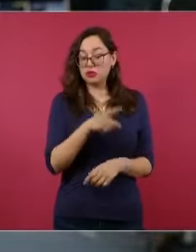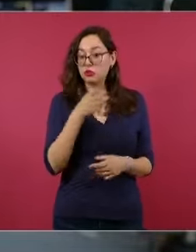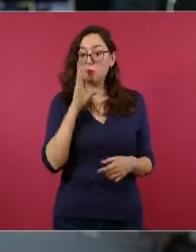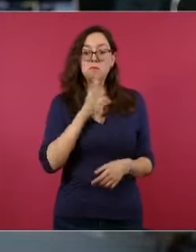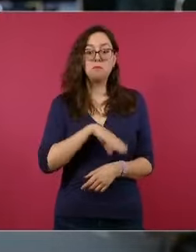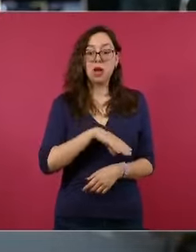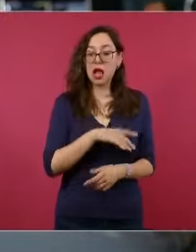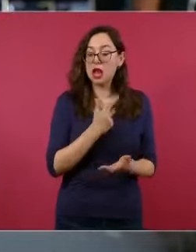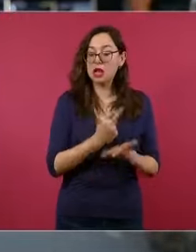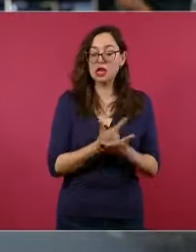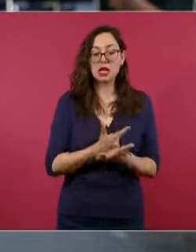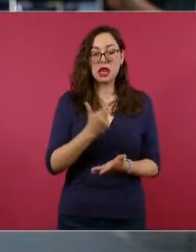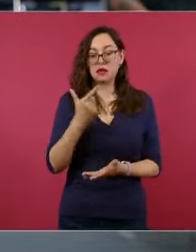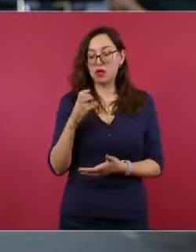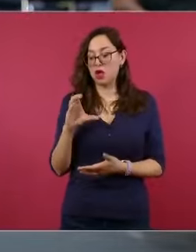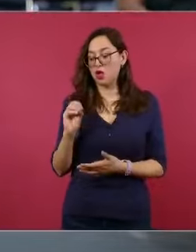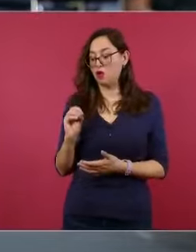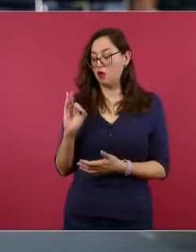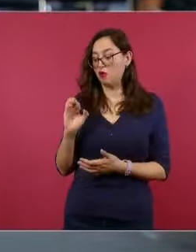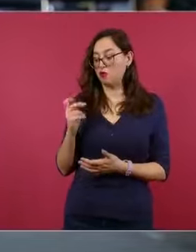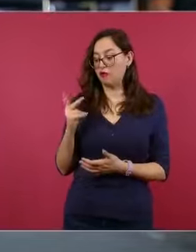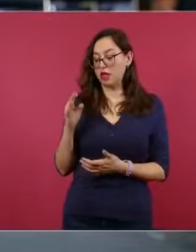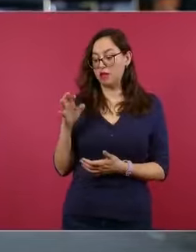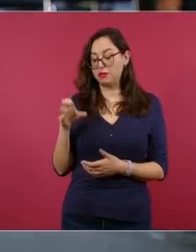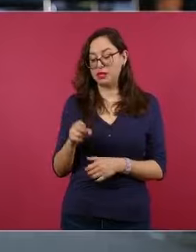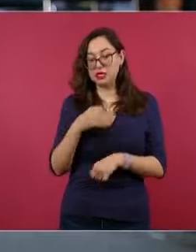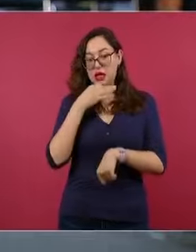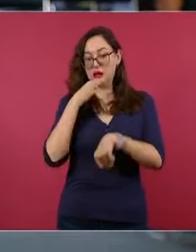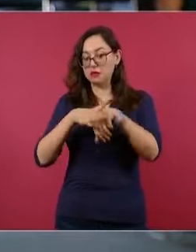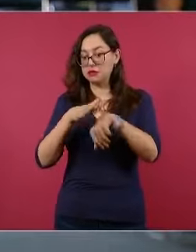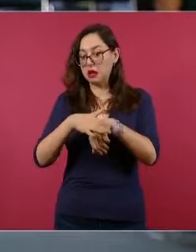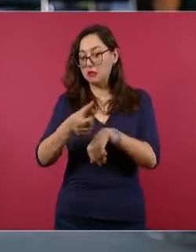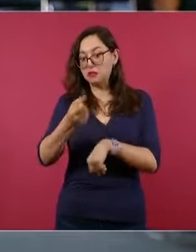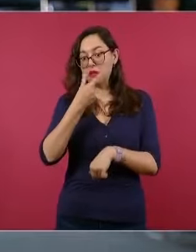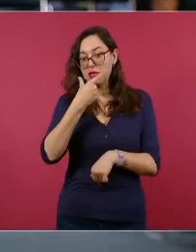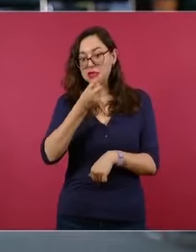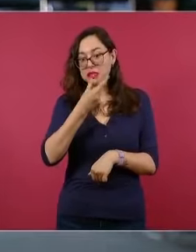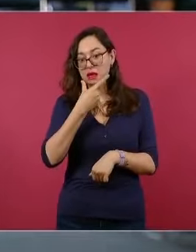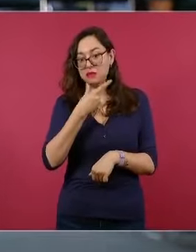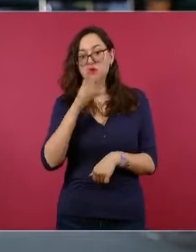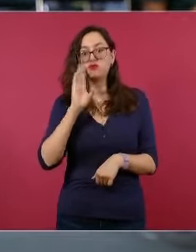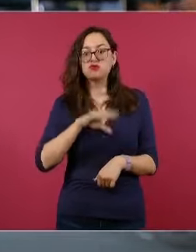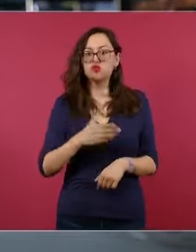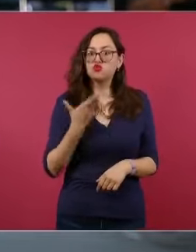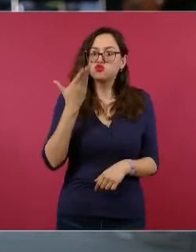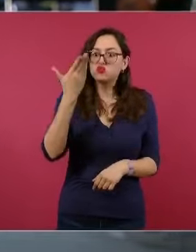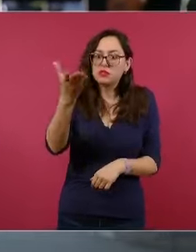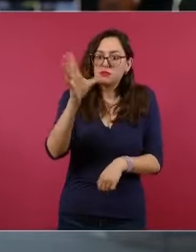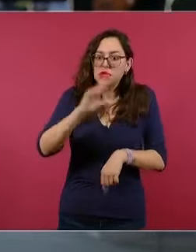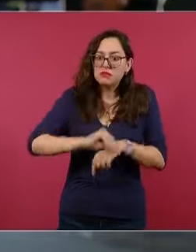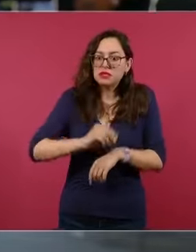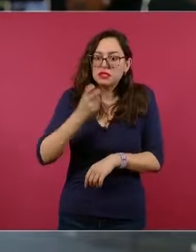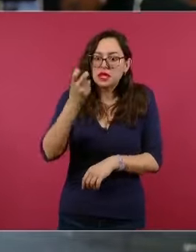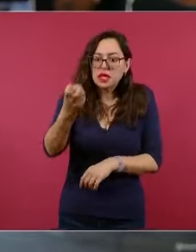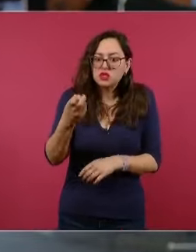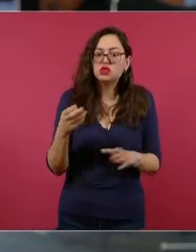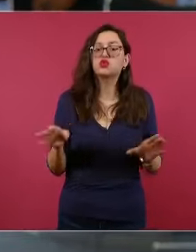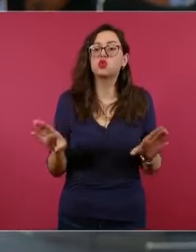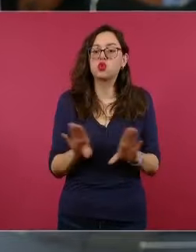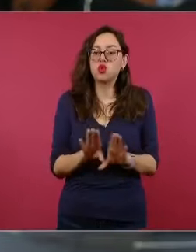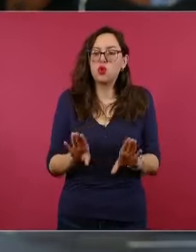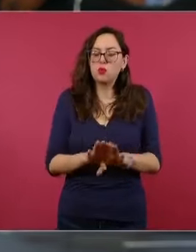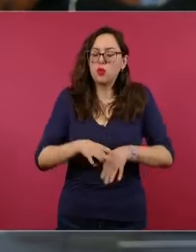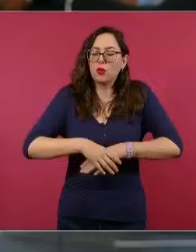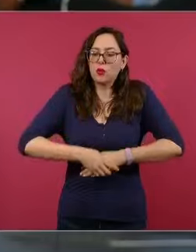estos señores eh a la secretaria de salud cómo permite usted eso presidente cómo lo